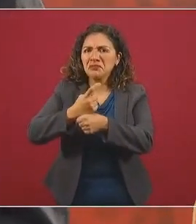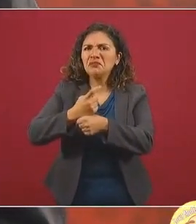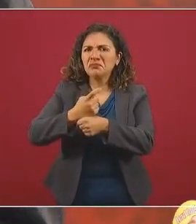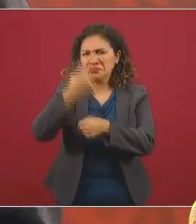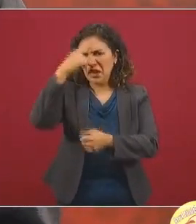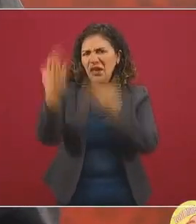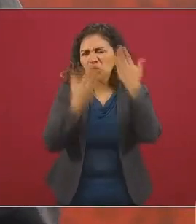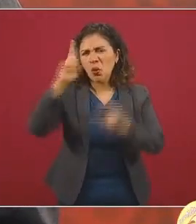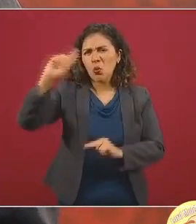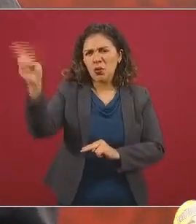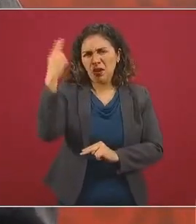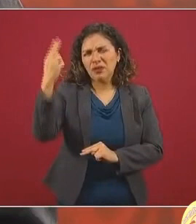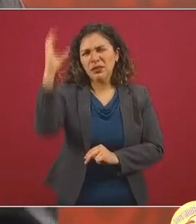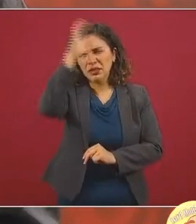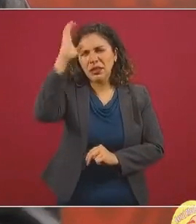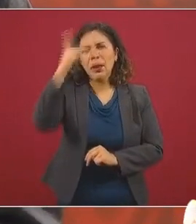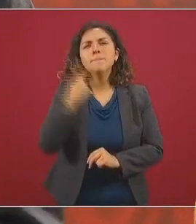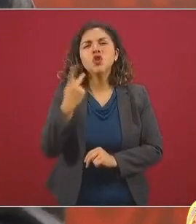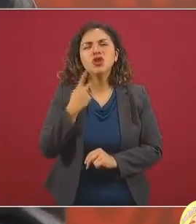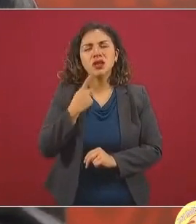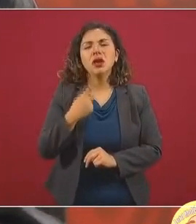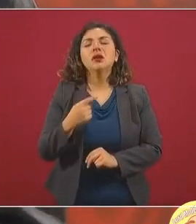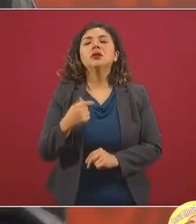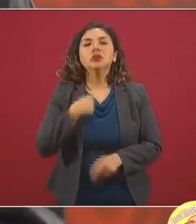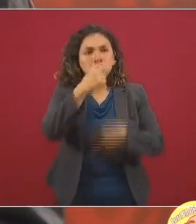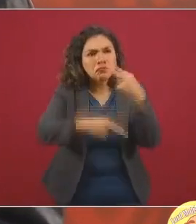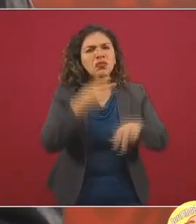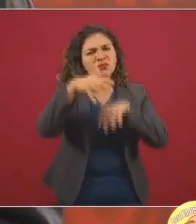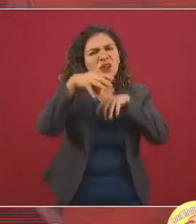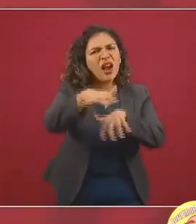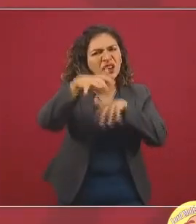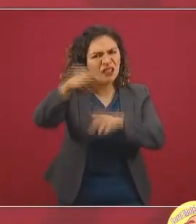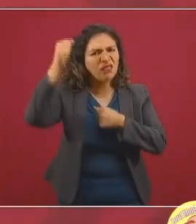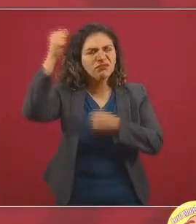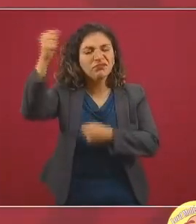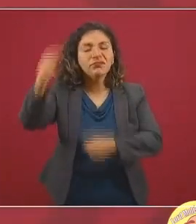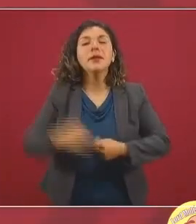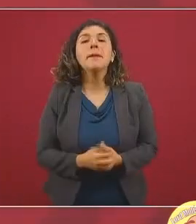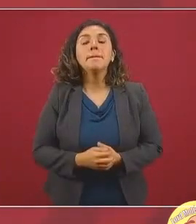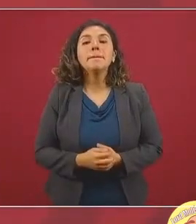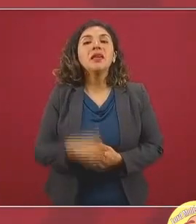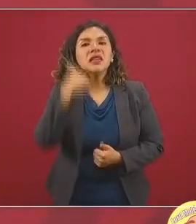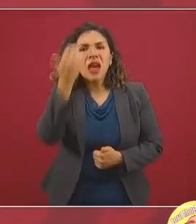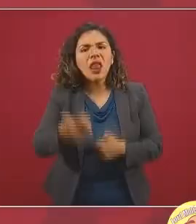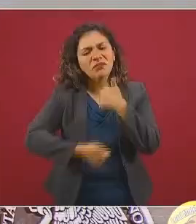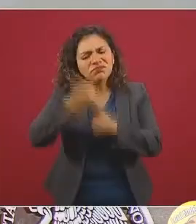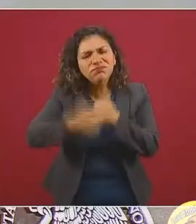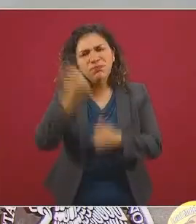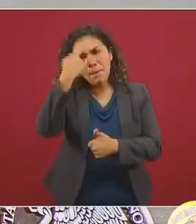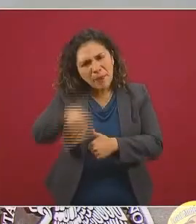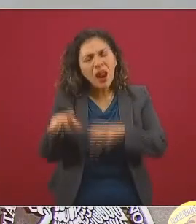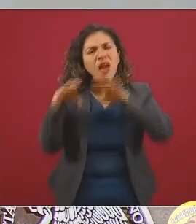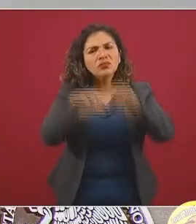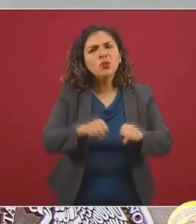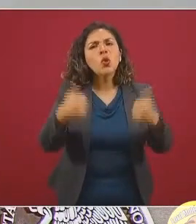de la carrera de ciencia política, íbamos a las marchas y se buscaba la democratización